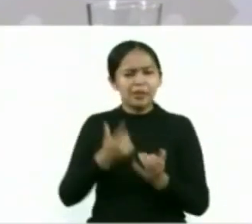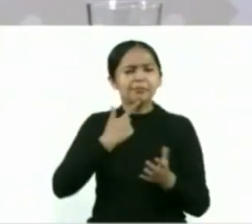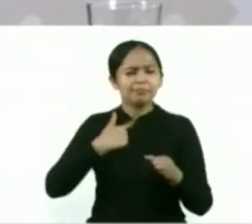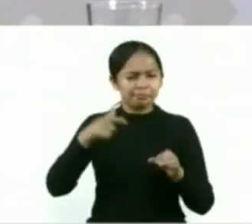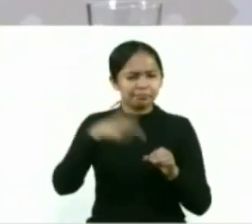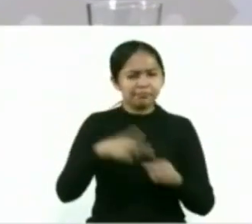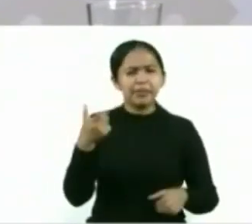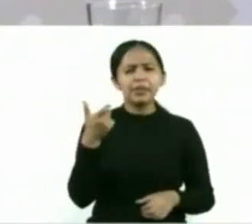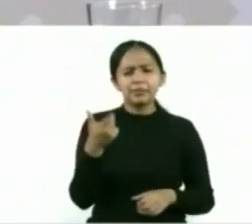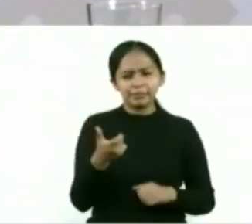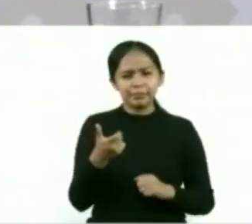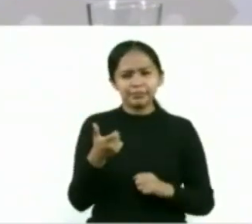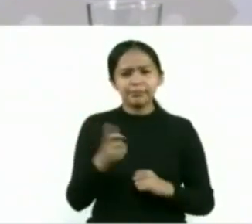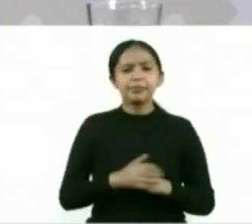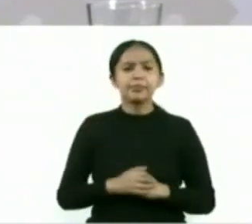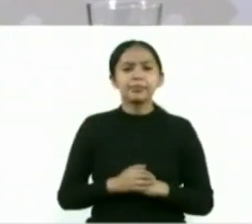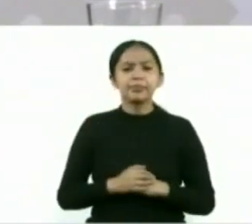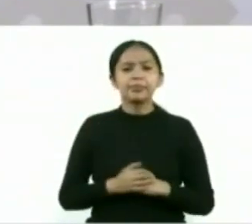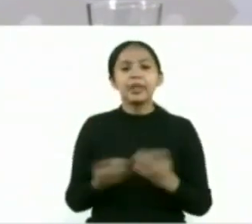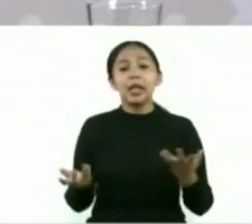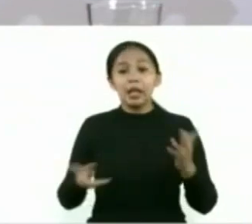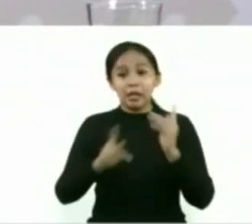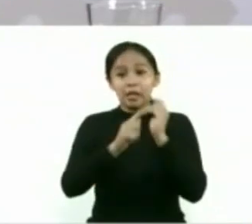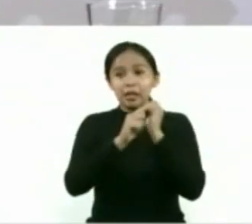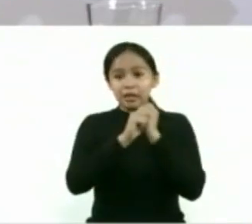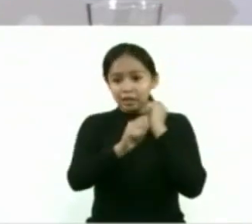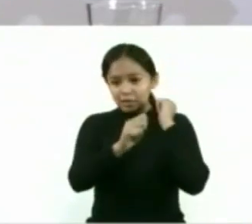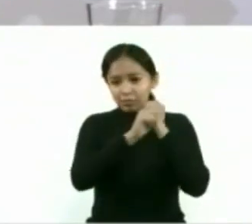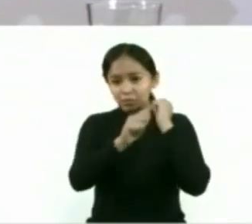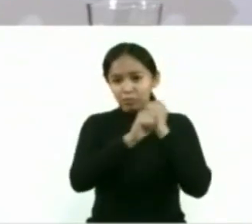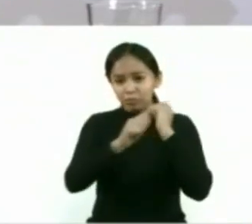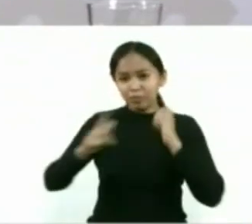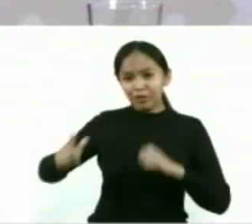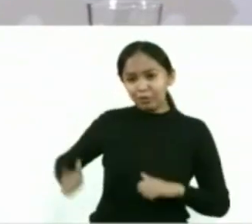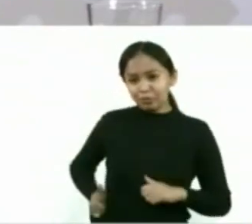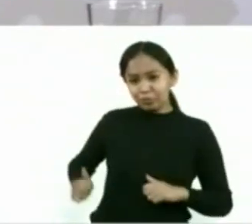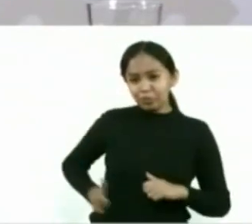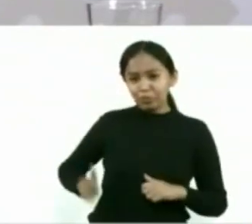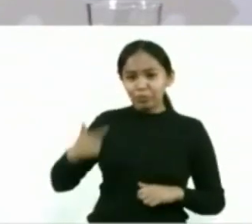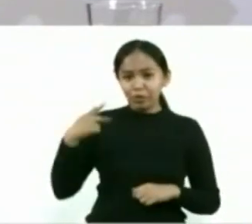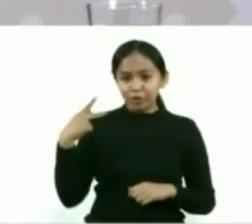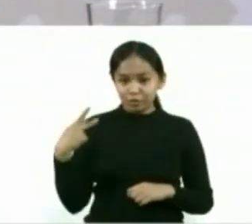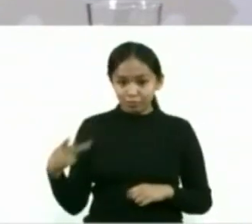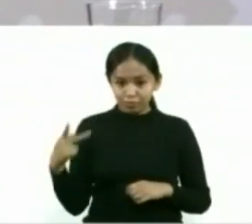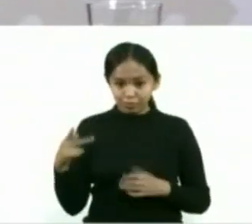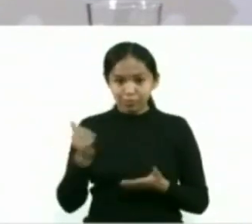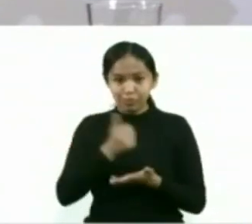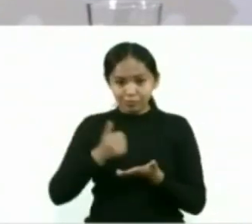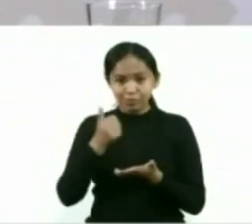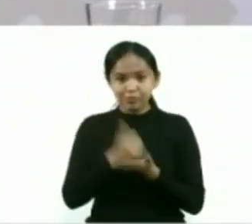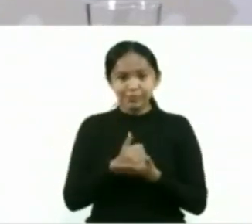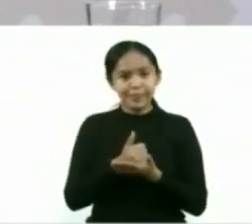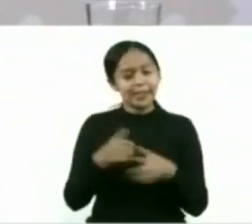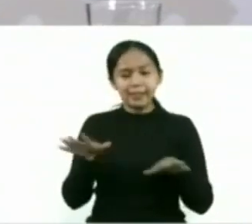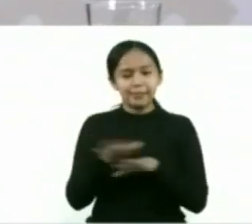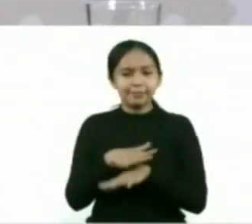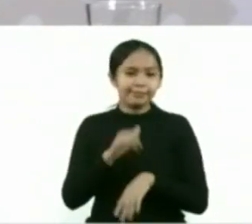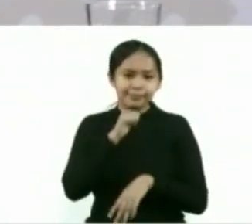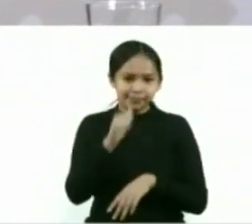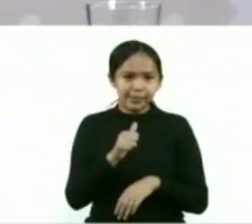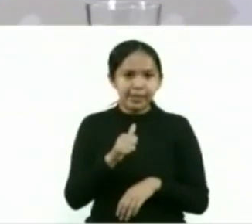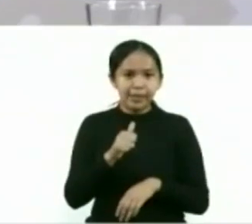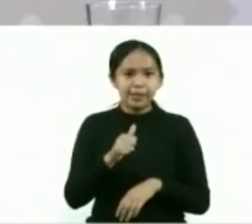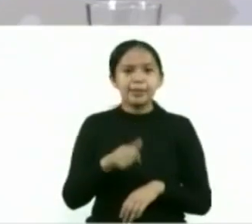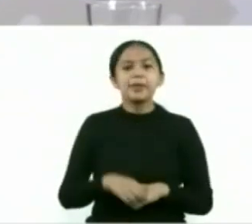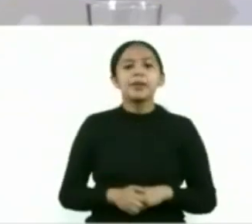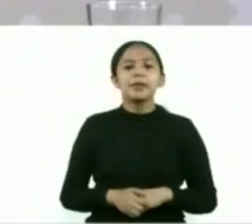No cambia la tarifa de los transportes ofrecidos por el gobierno de la ciudad. El transporte concesionado de la Ciudad de